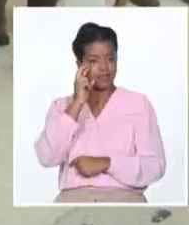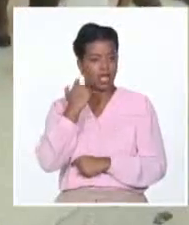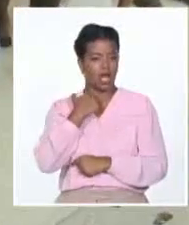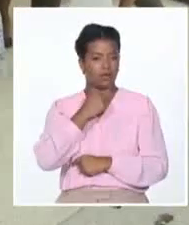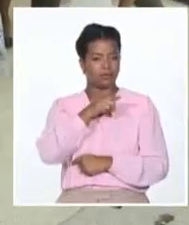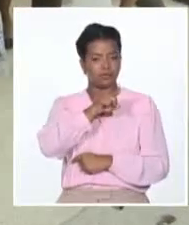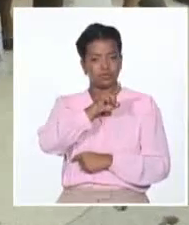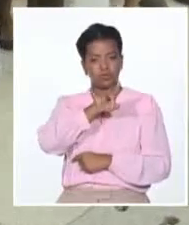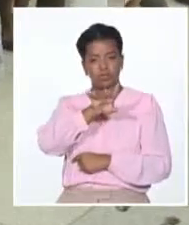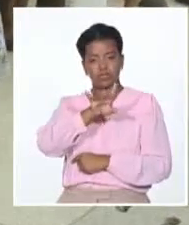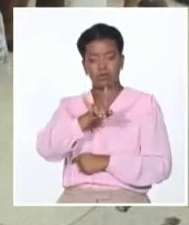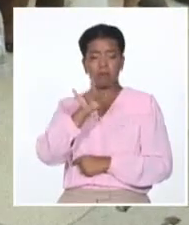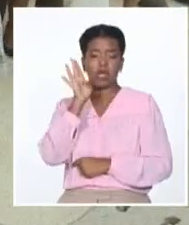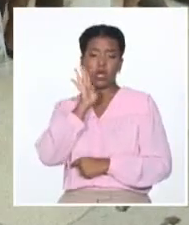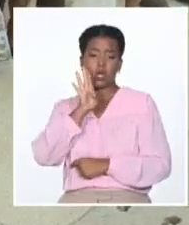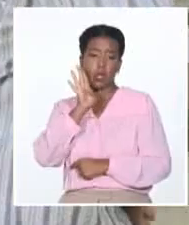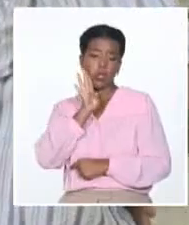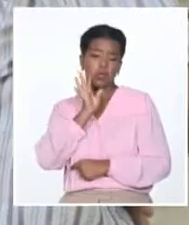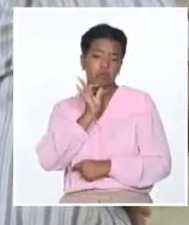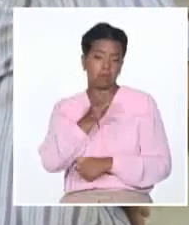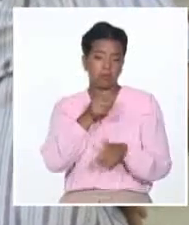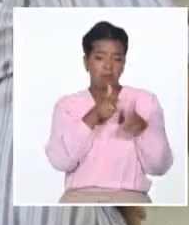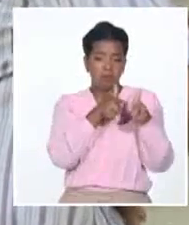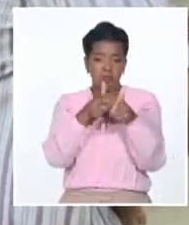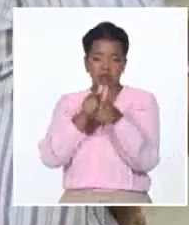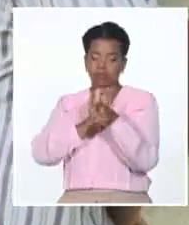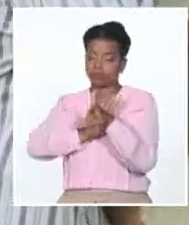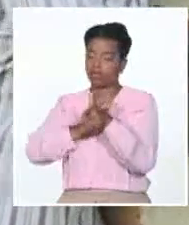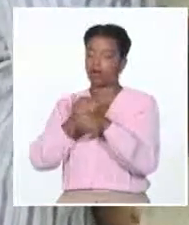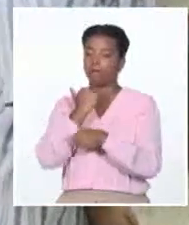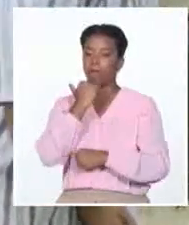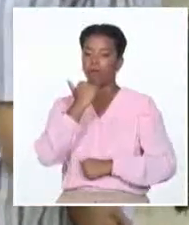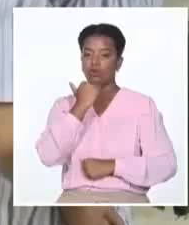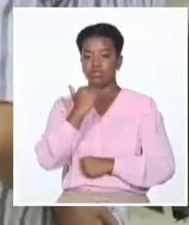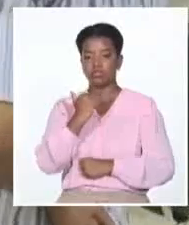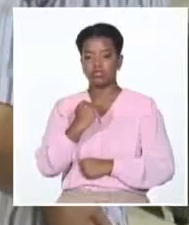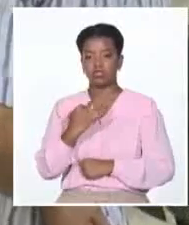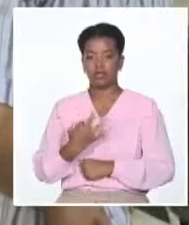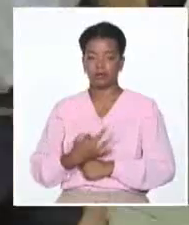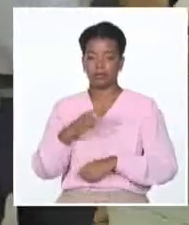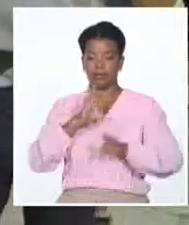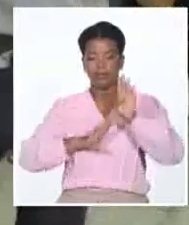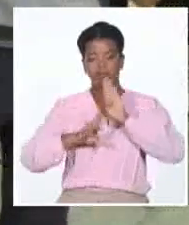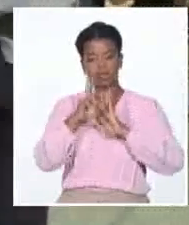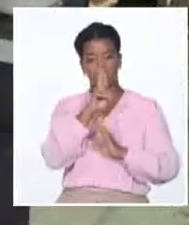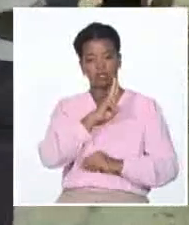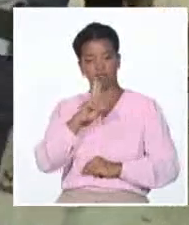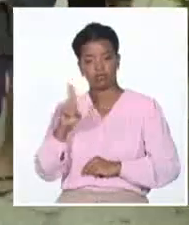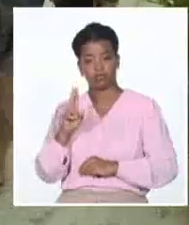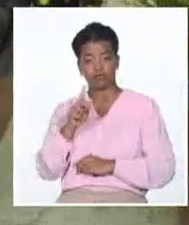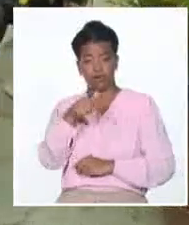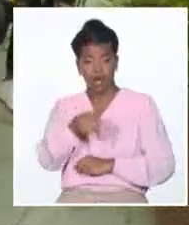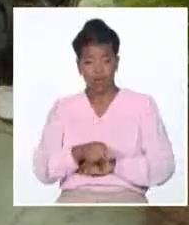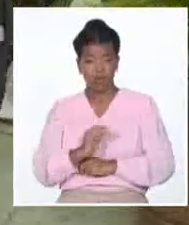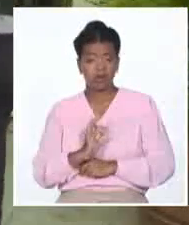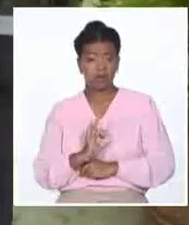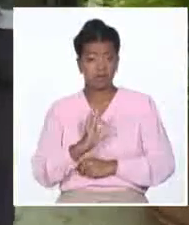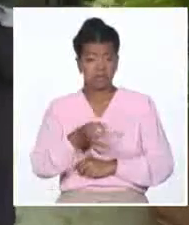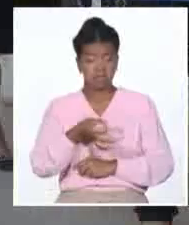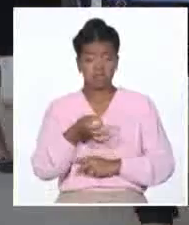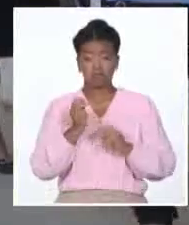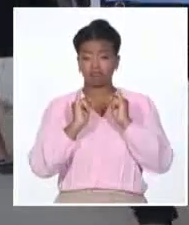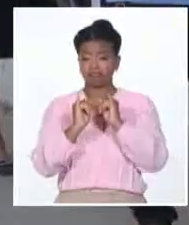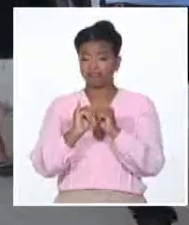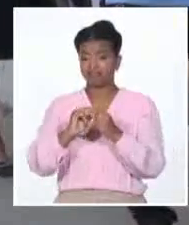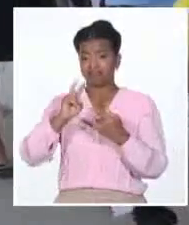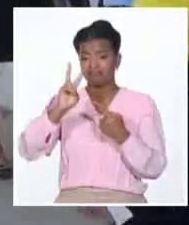A los corruptos y sangrientos verdugos de los cuerpos policiales de la tiranía batistiana, que ahora esos mismos medios digitales